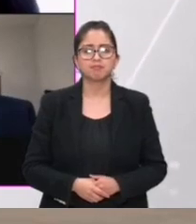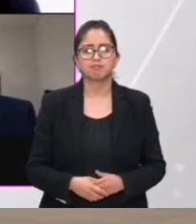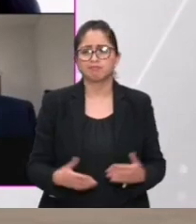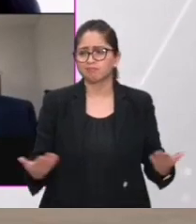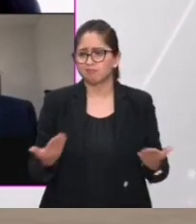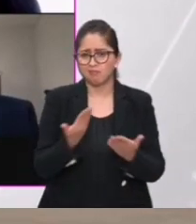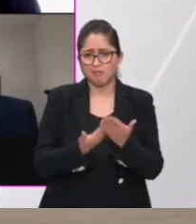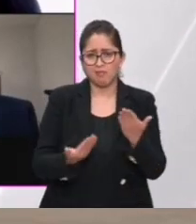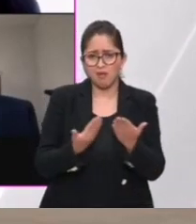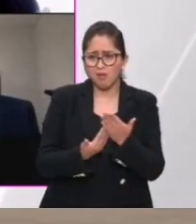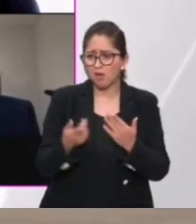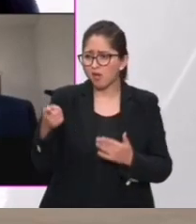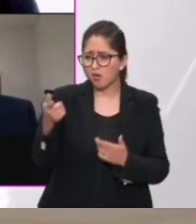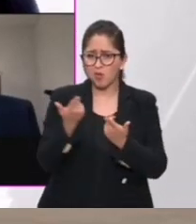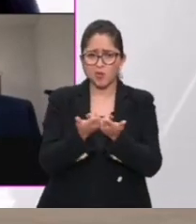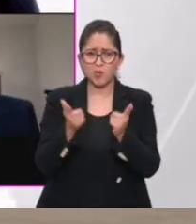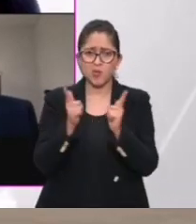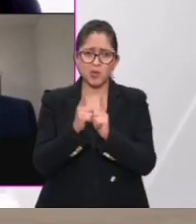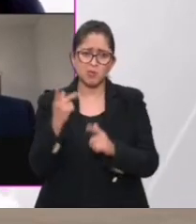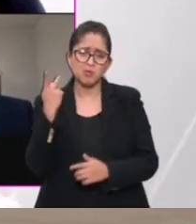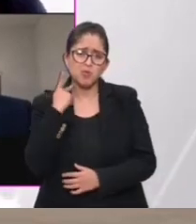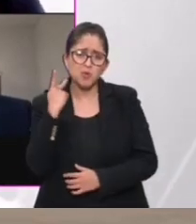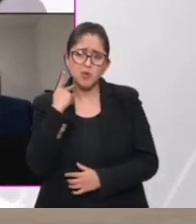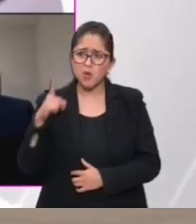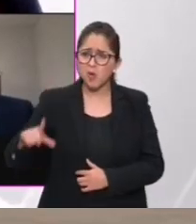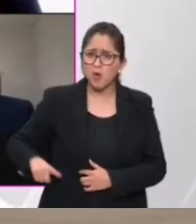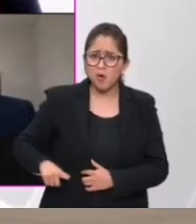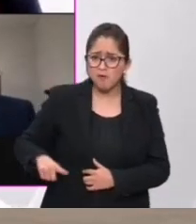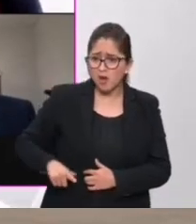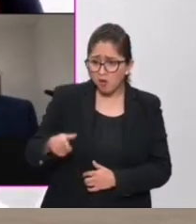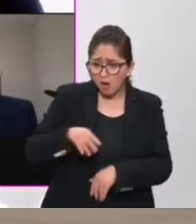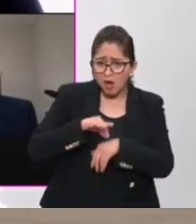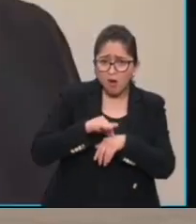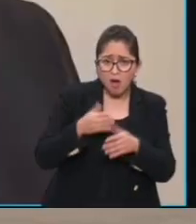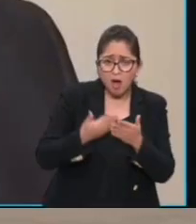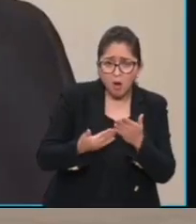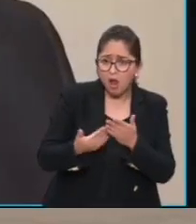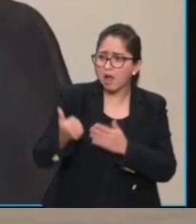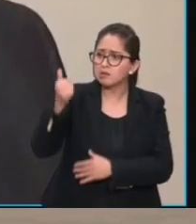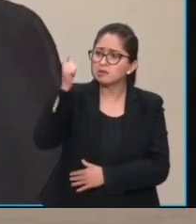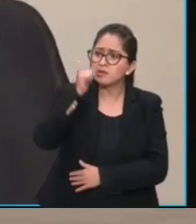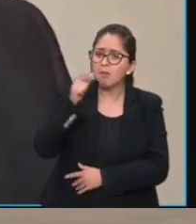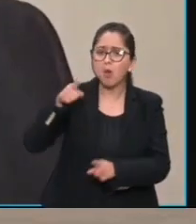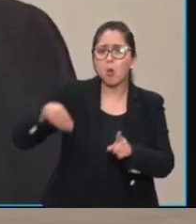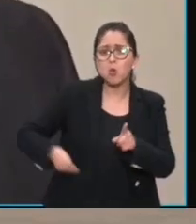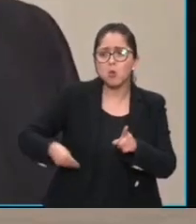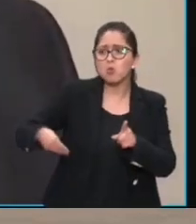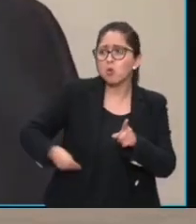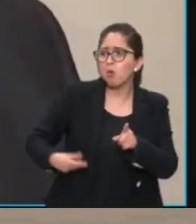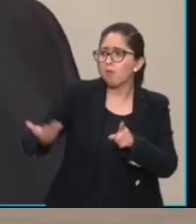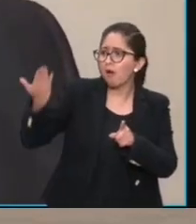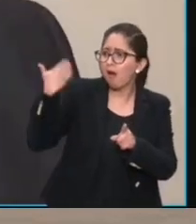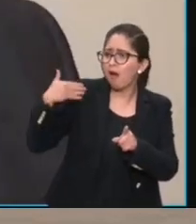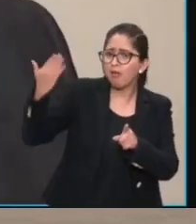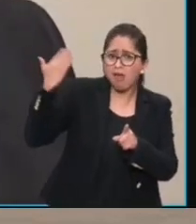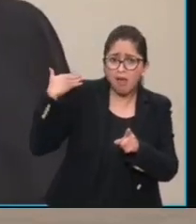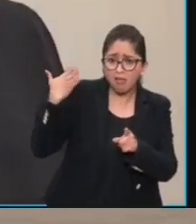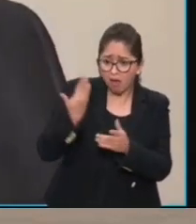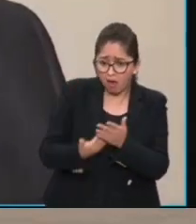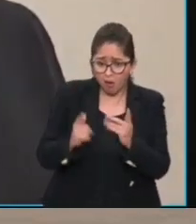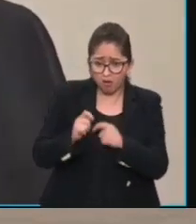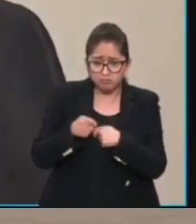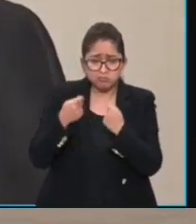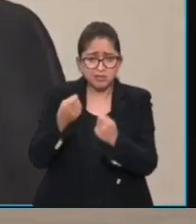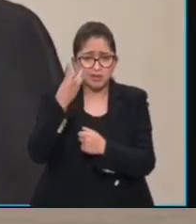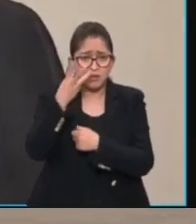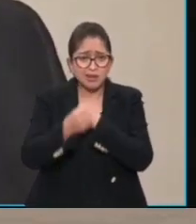representan al gobierno actual se la pasan culpando al pasado cuando ya tienen casi 3 años Los eligieron para gobernar, para resolver, no